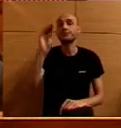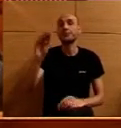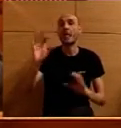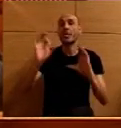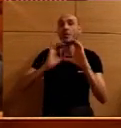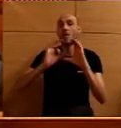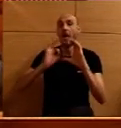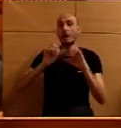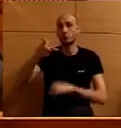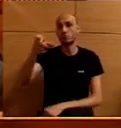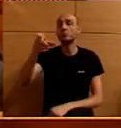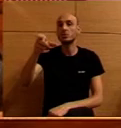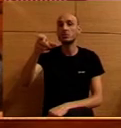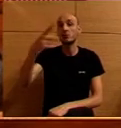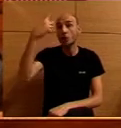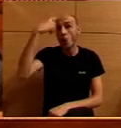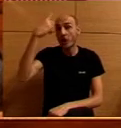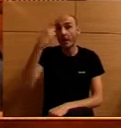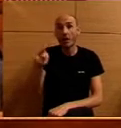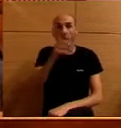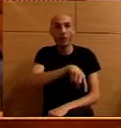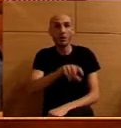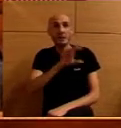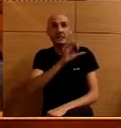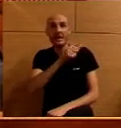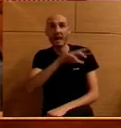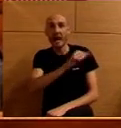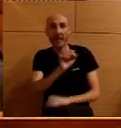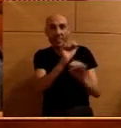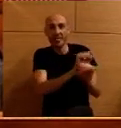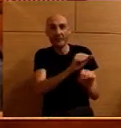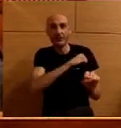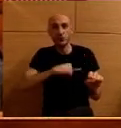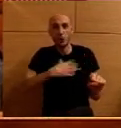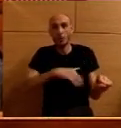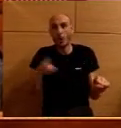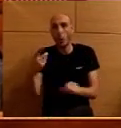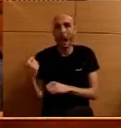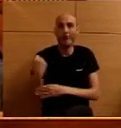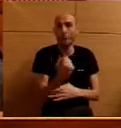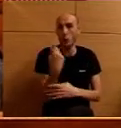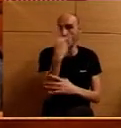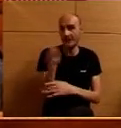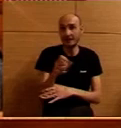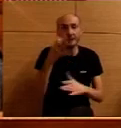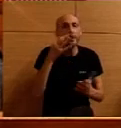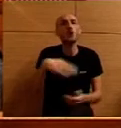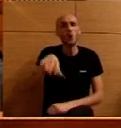hombre, yo considero que el señor Segarra se defiende muy bien solo, no necesita tampoco mucha ayuda, pero yo lo he entendido muy bien. He entendido